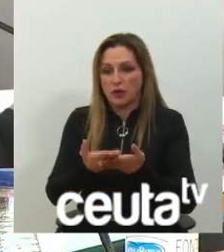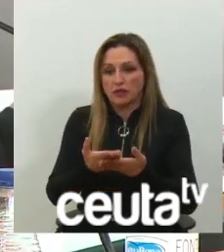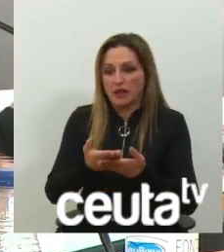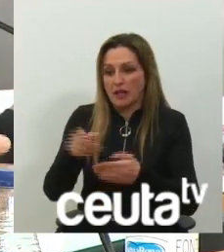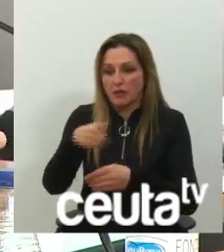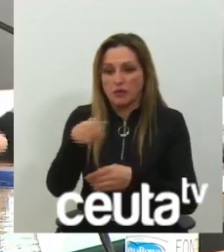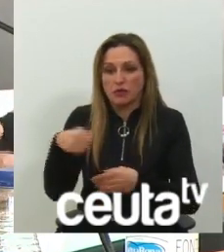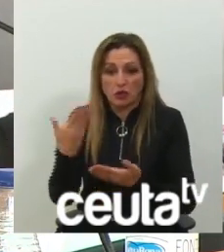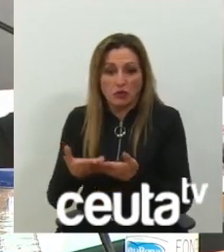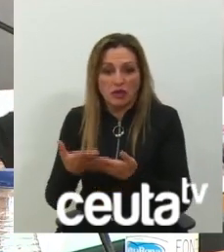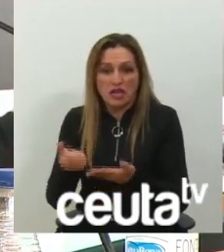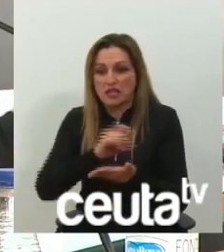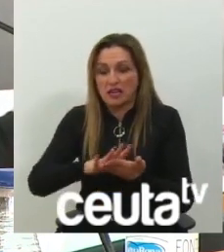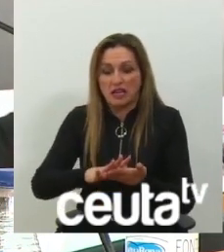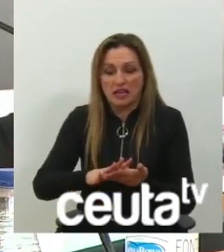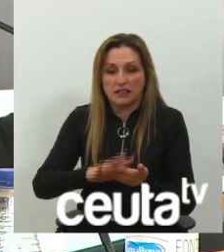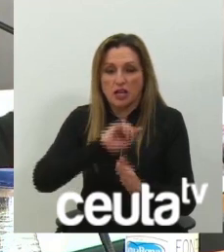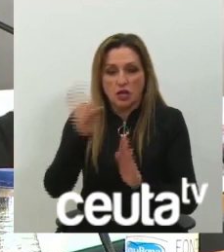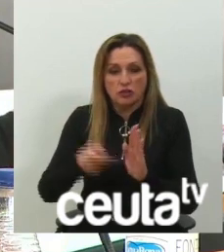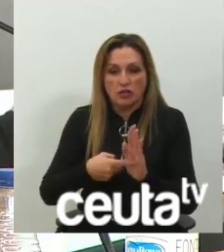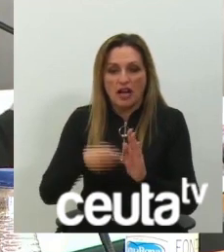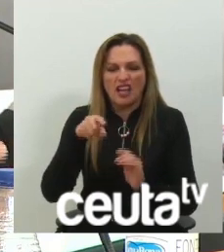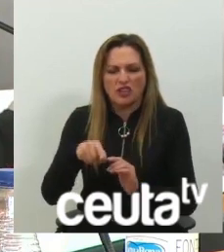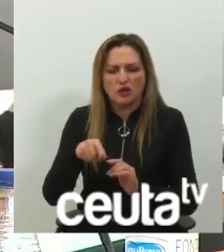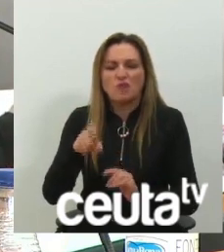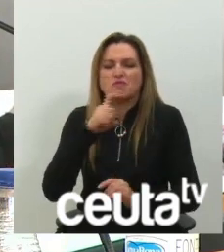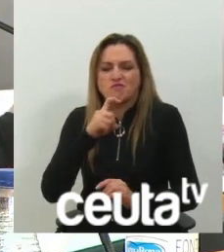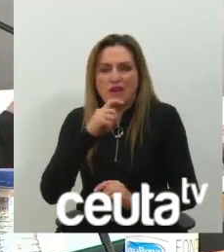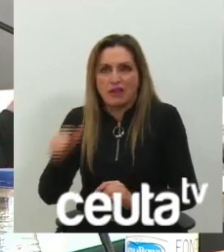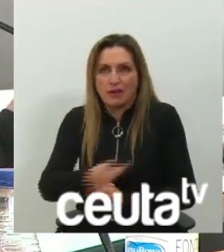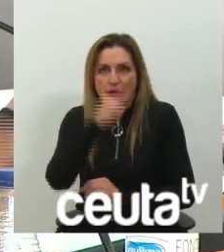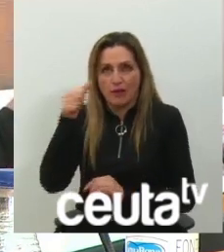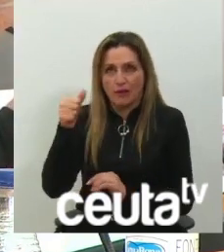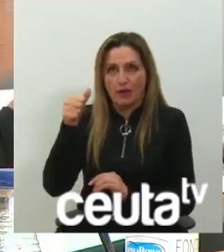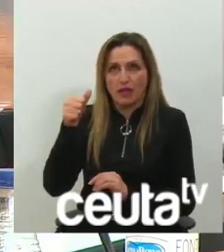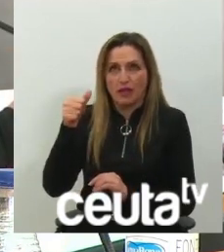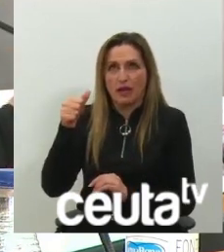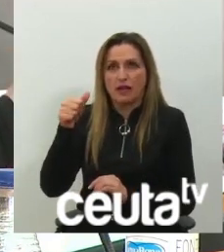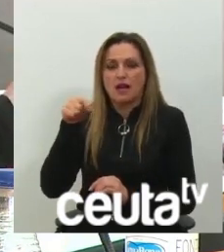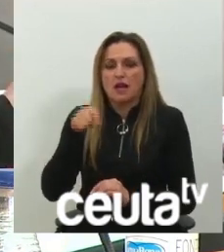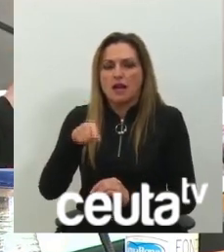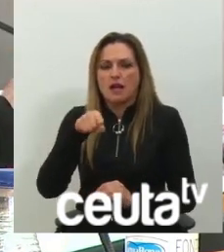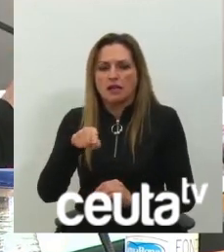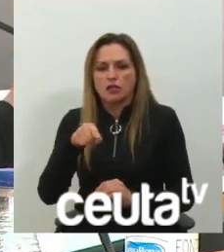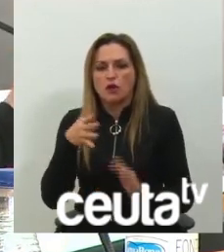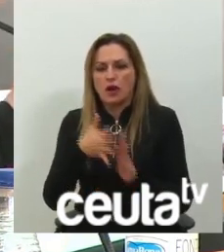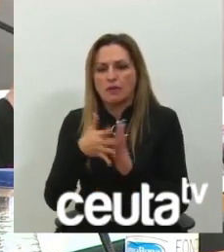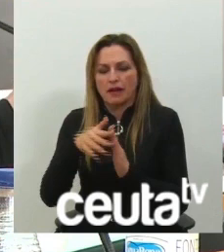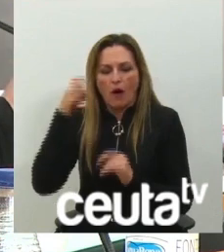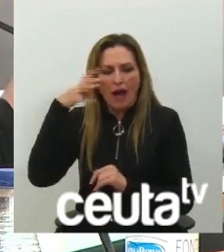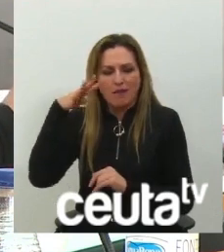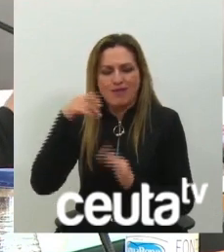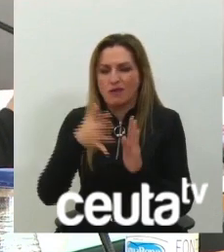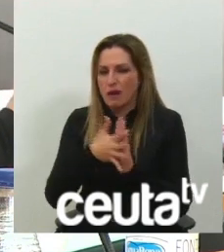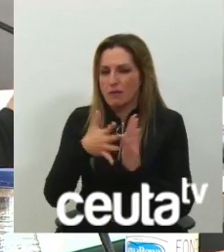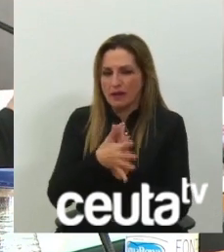y eso claro eso es mucho más complicado eso ya no eso ya entra en una como muy bien ha explicado la señora al mes pues